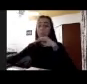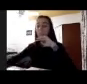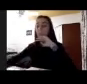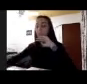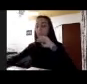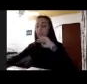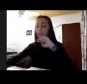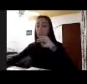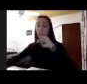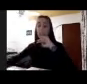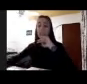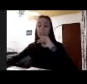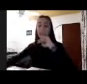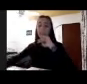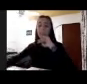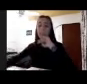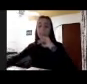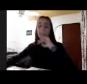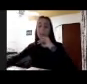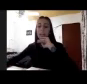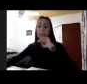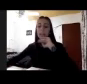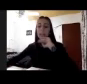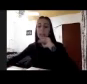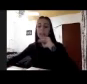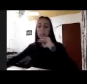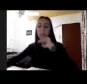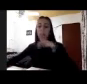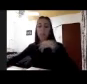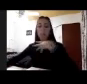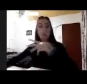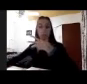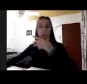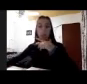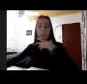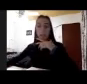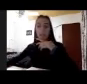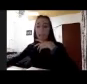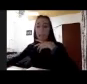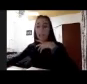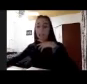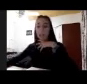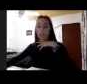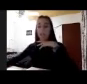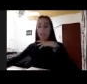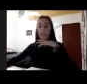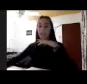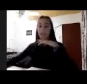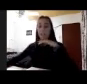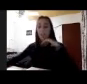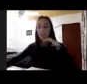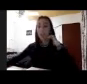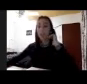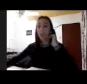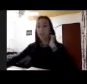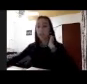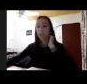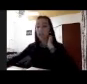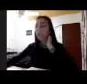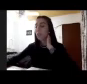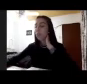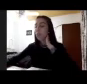una. Entonces la idea era generar llenos y vacíos también en la fachada, espacios